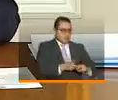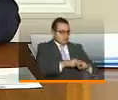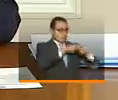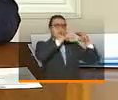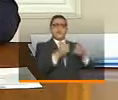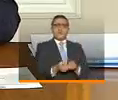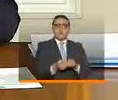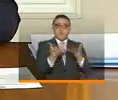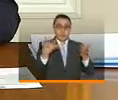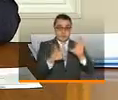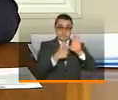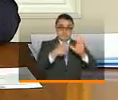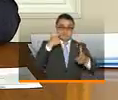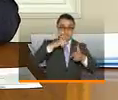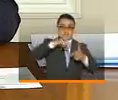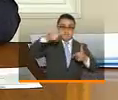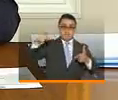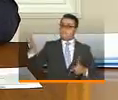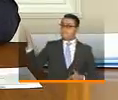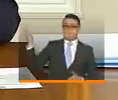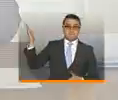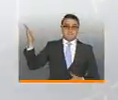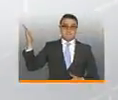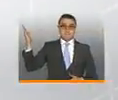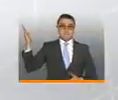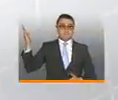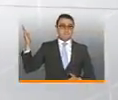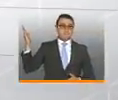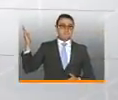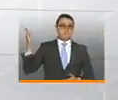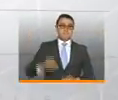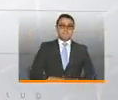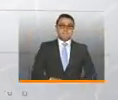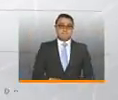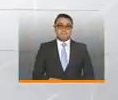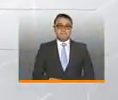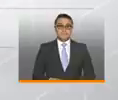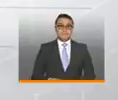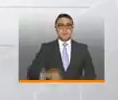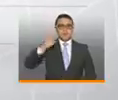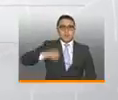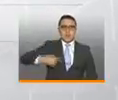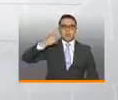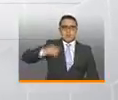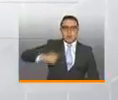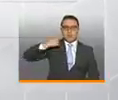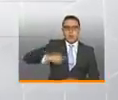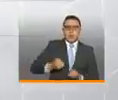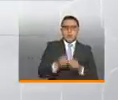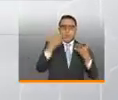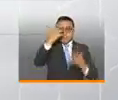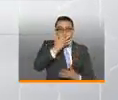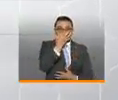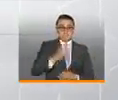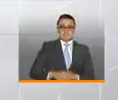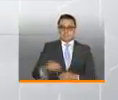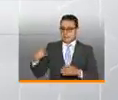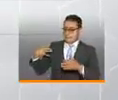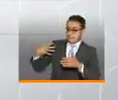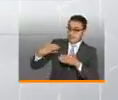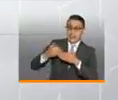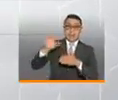país, que lo podemos ver a continuación también. Vamos a ver cómo están las pruebas por mediodía. El mes de enero, que acaba de